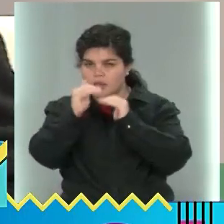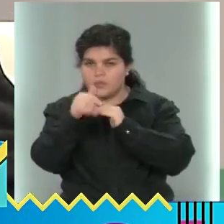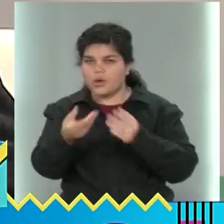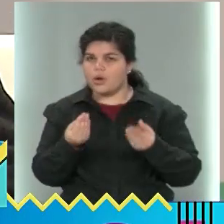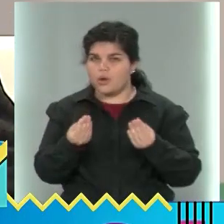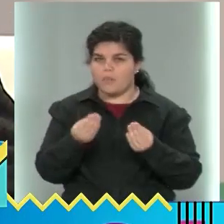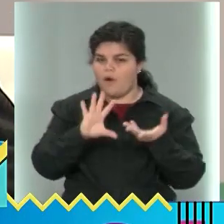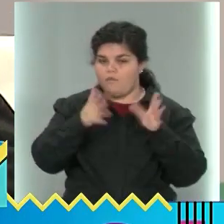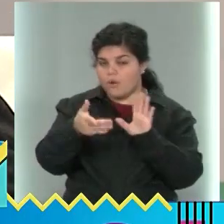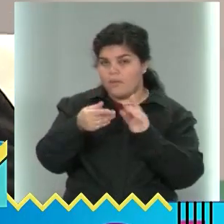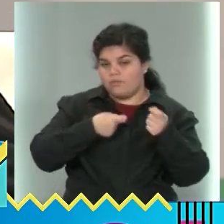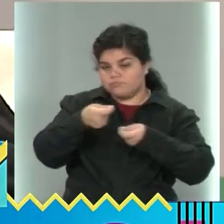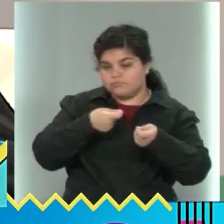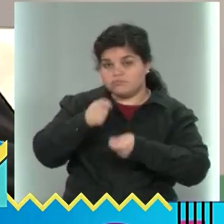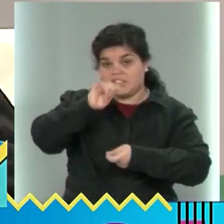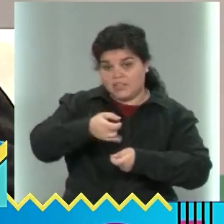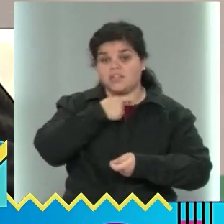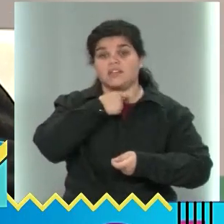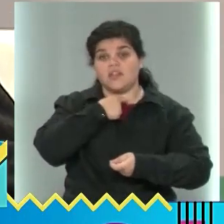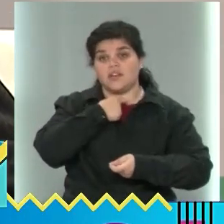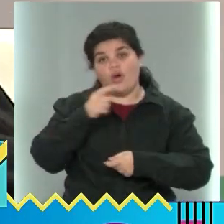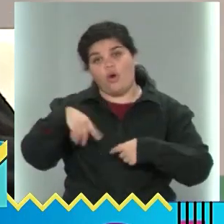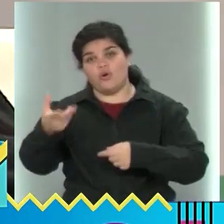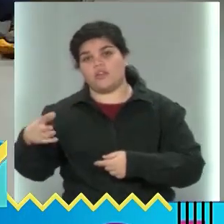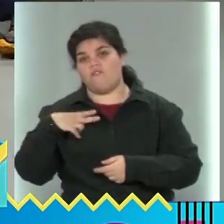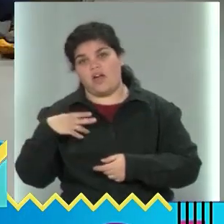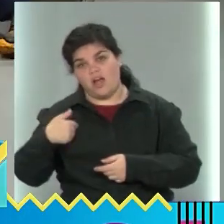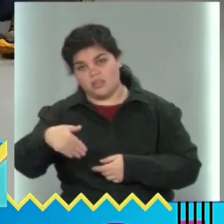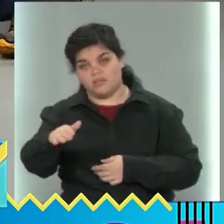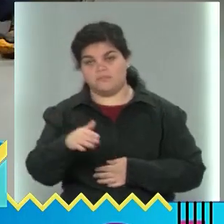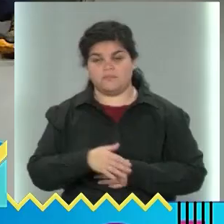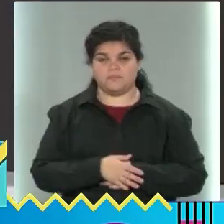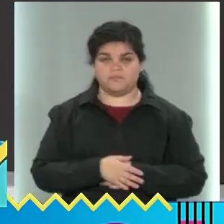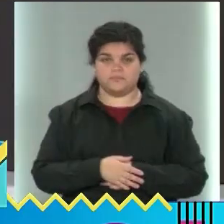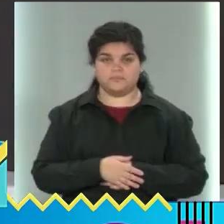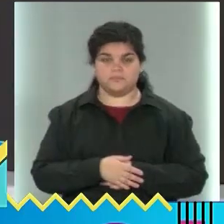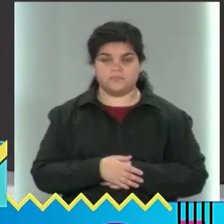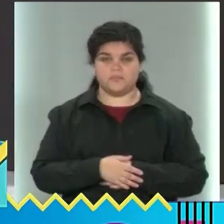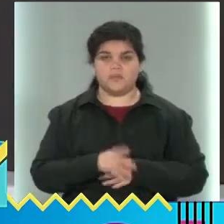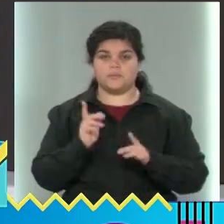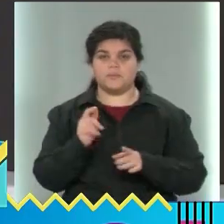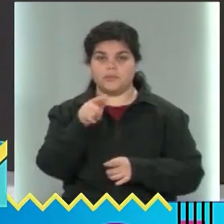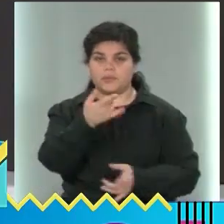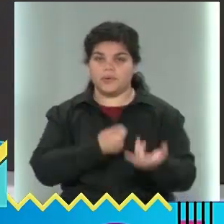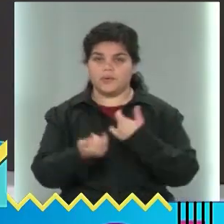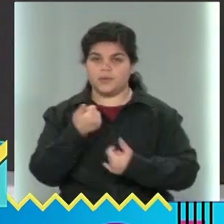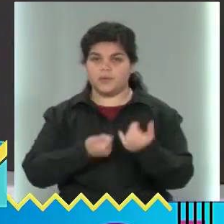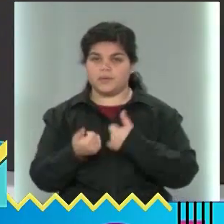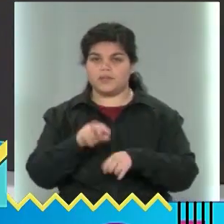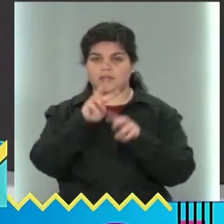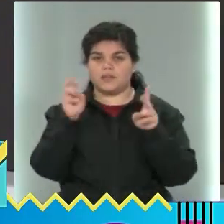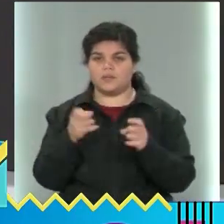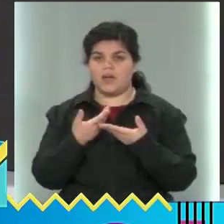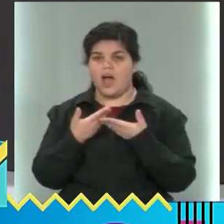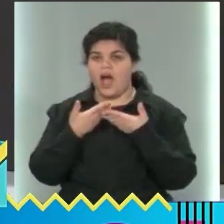de hacer y creo que hay medidas que faltan implementar. Bien, con respecto a lo que decías vos, Alfredo, esto de abrir,